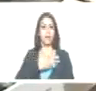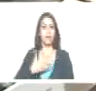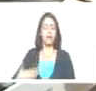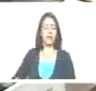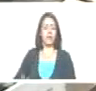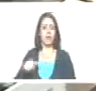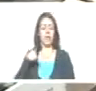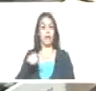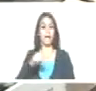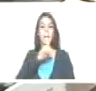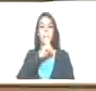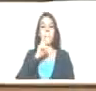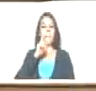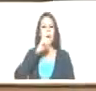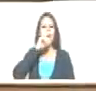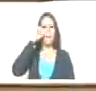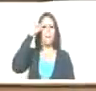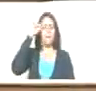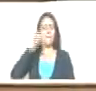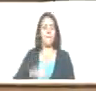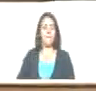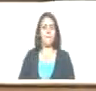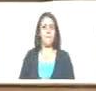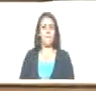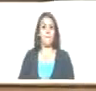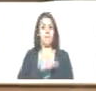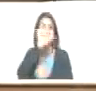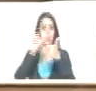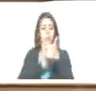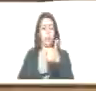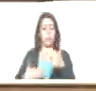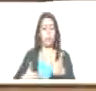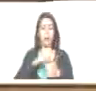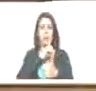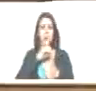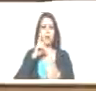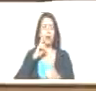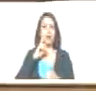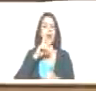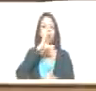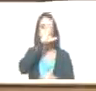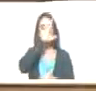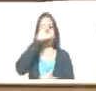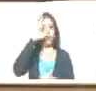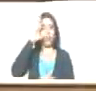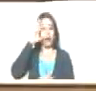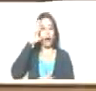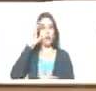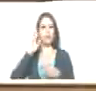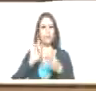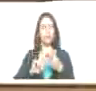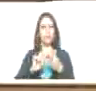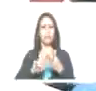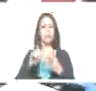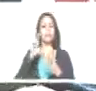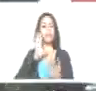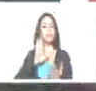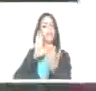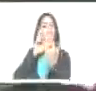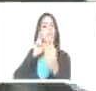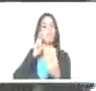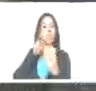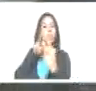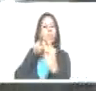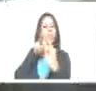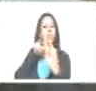llama Nicolás Maduro Moros, un vicepresidente que se llama Diosdado Cabello Rondón, que nos podemos ver a la